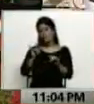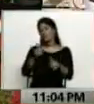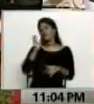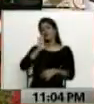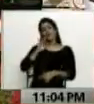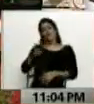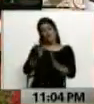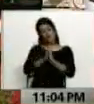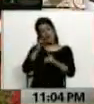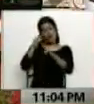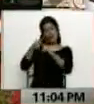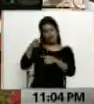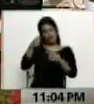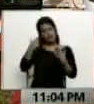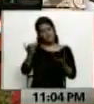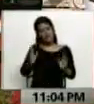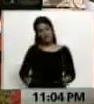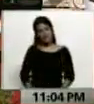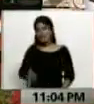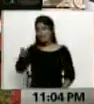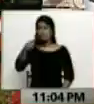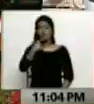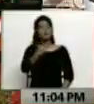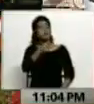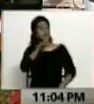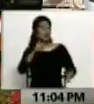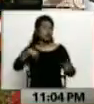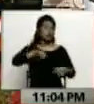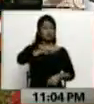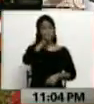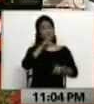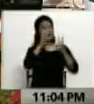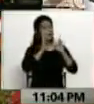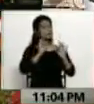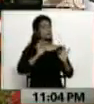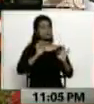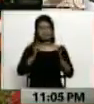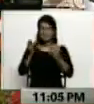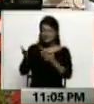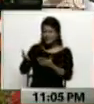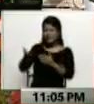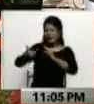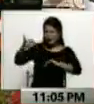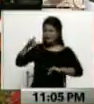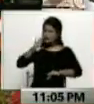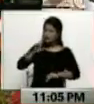pillos vale son esos los que le van a dar lección a qui en este